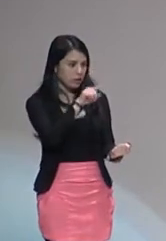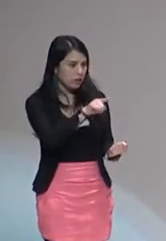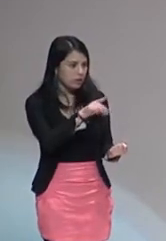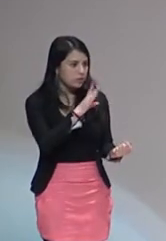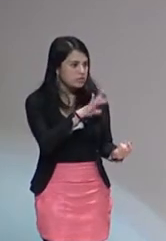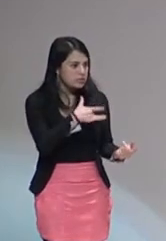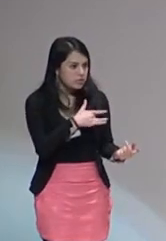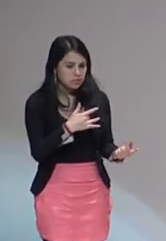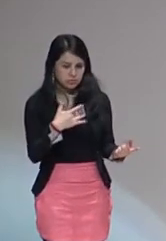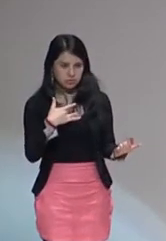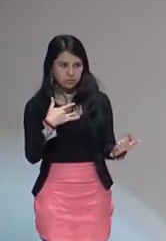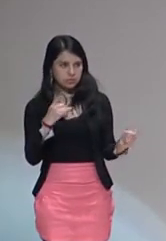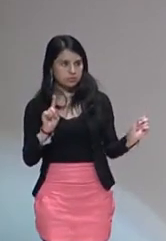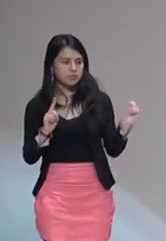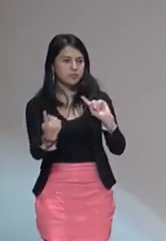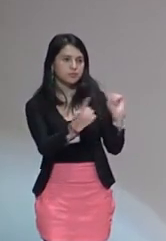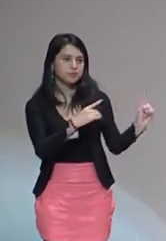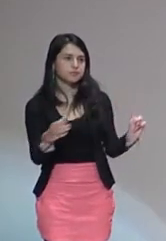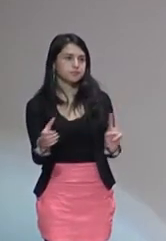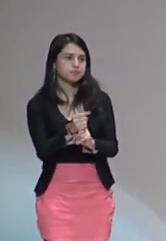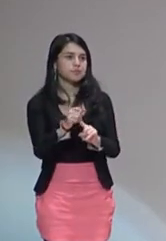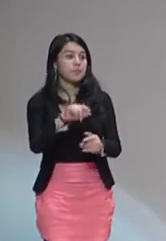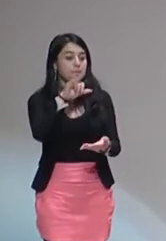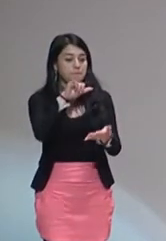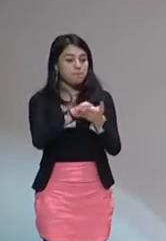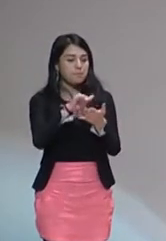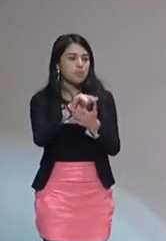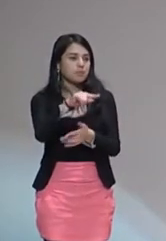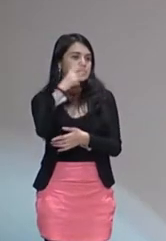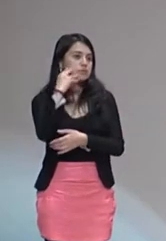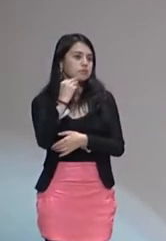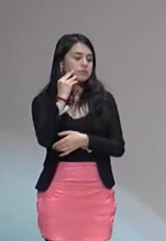otro siente. Allí se experimenta